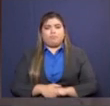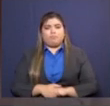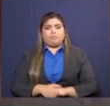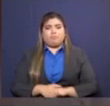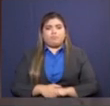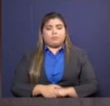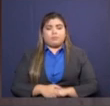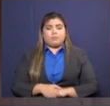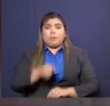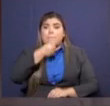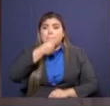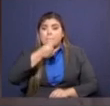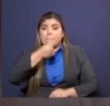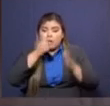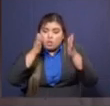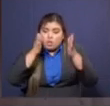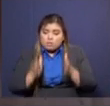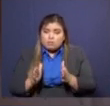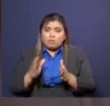Los medios de comunicación